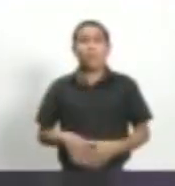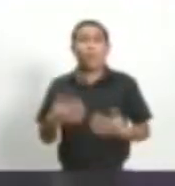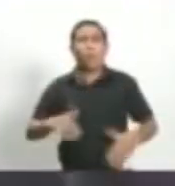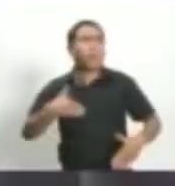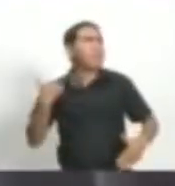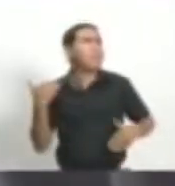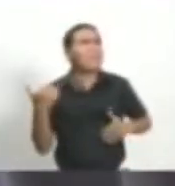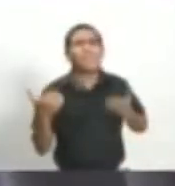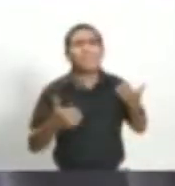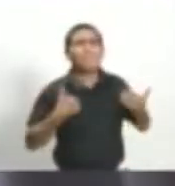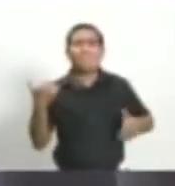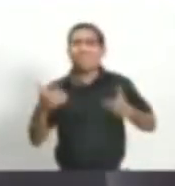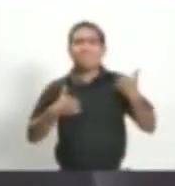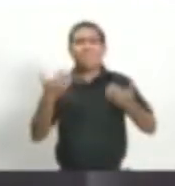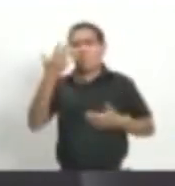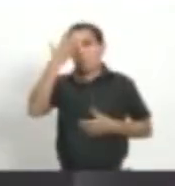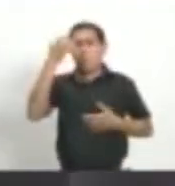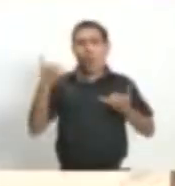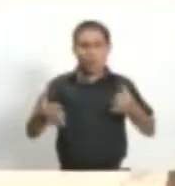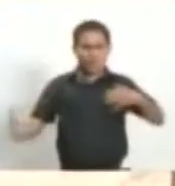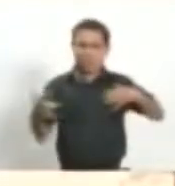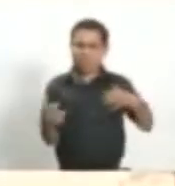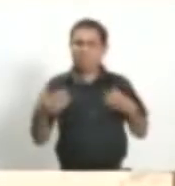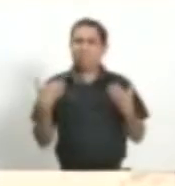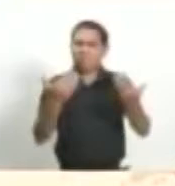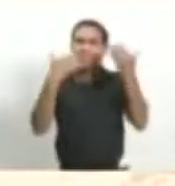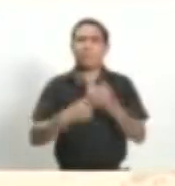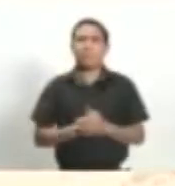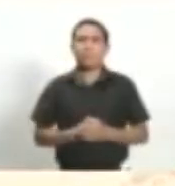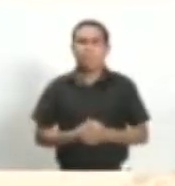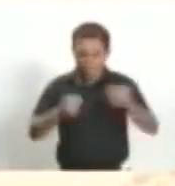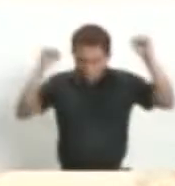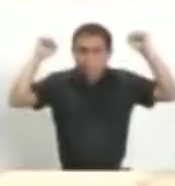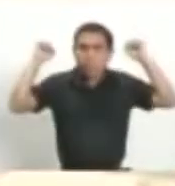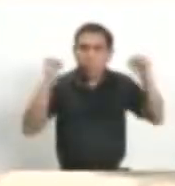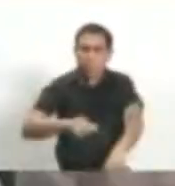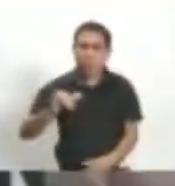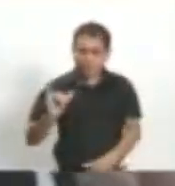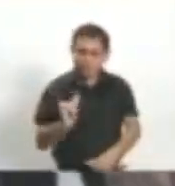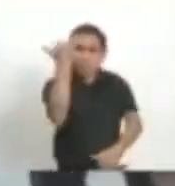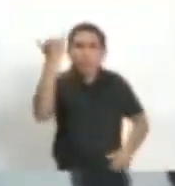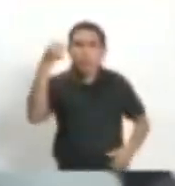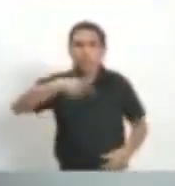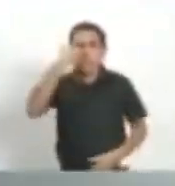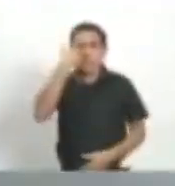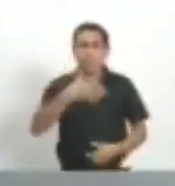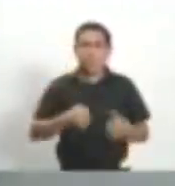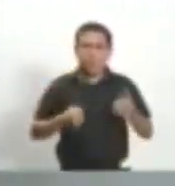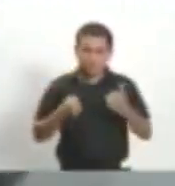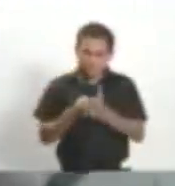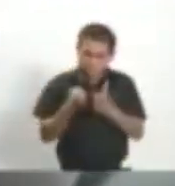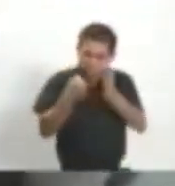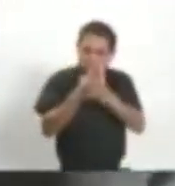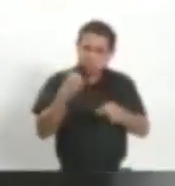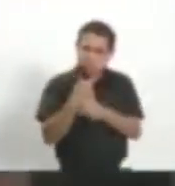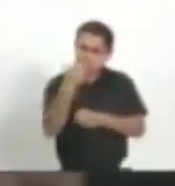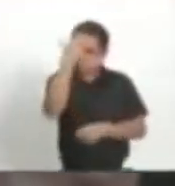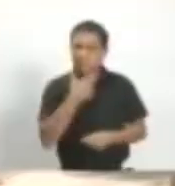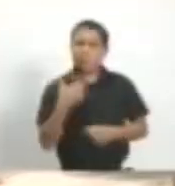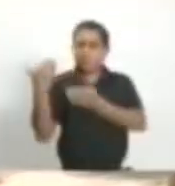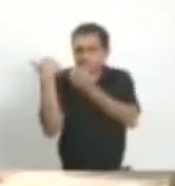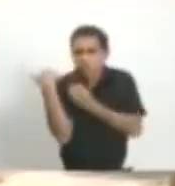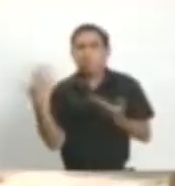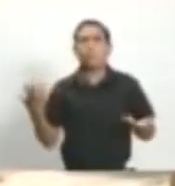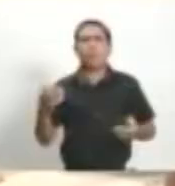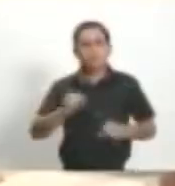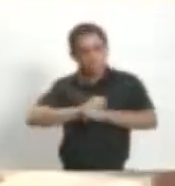estaba por una buena presentación. Sí se puede, estamos demostrando en Santa Marta que trabajando con seriedad, con responsabilidad,